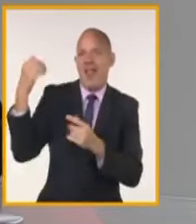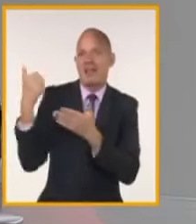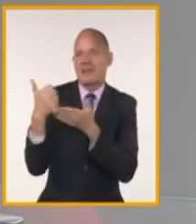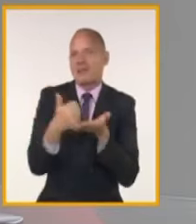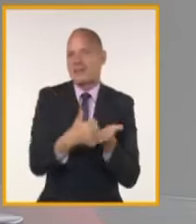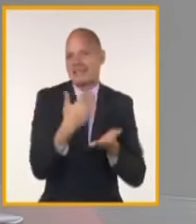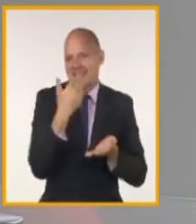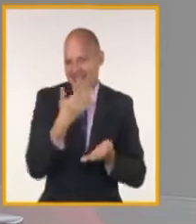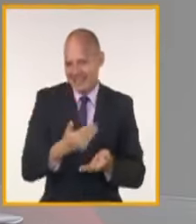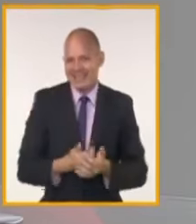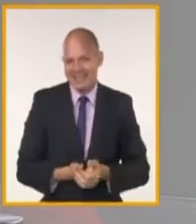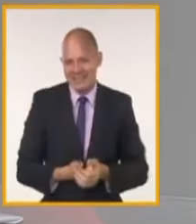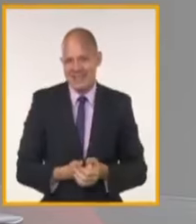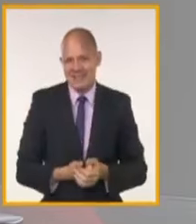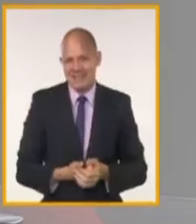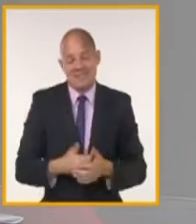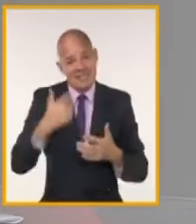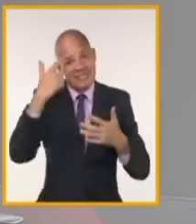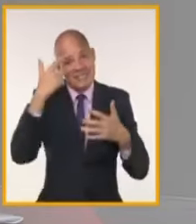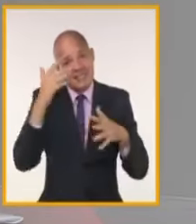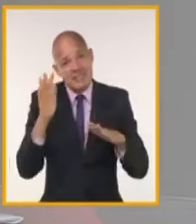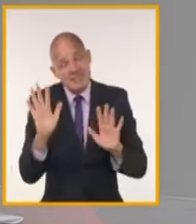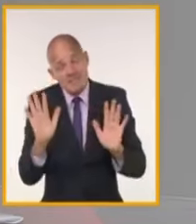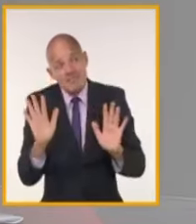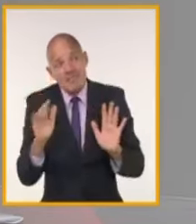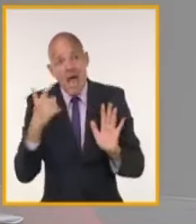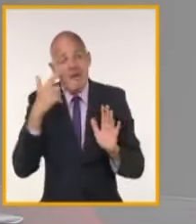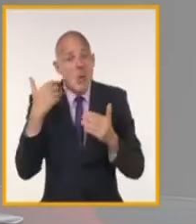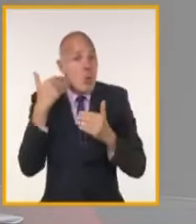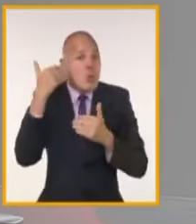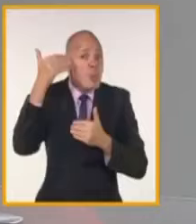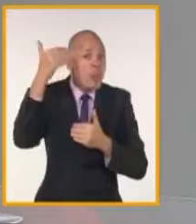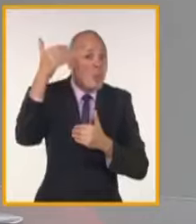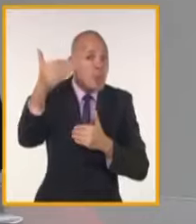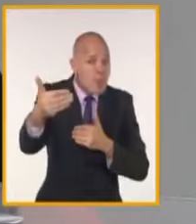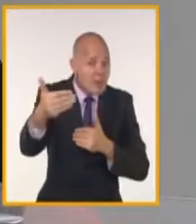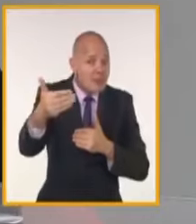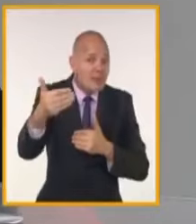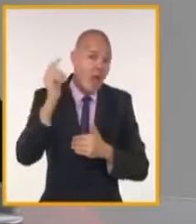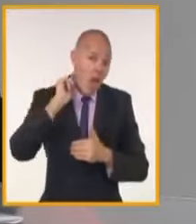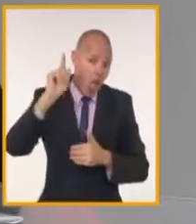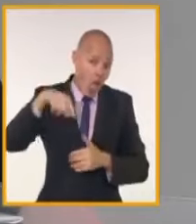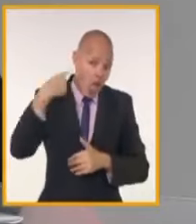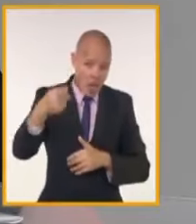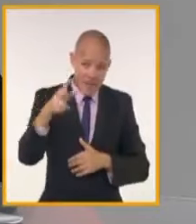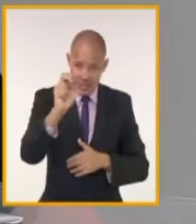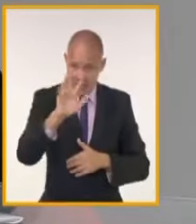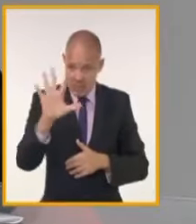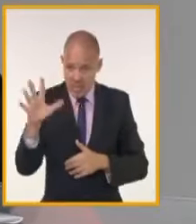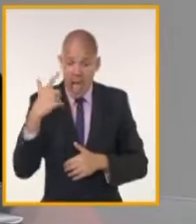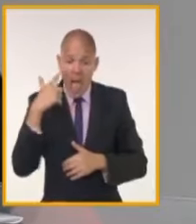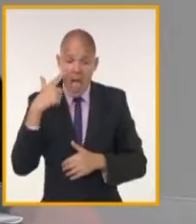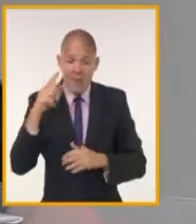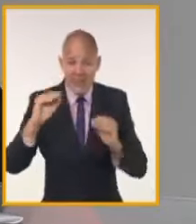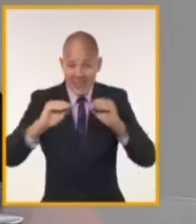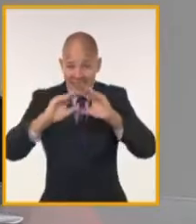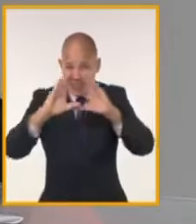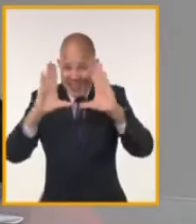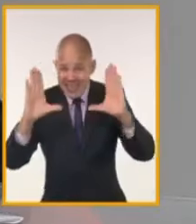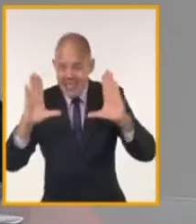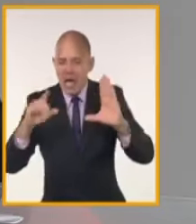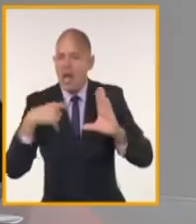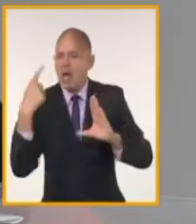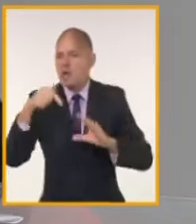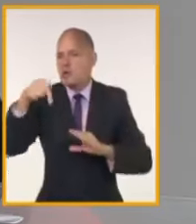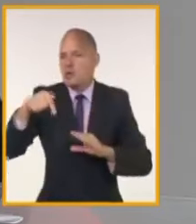logremos en algún en algún momento del año próximo que durante el día no tengamos afectaciones